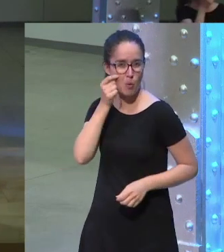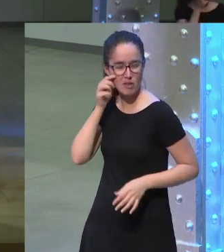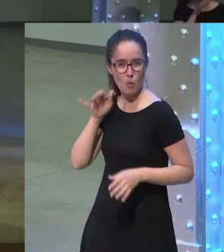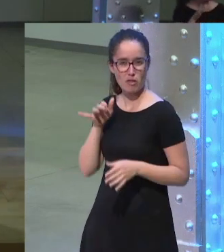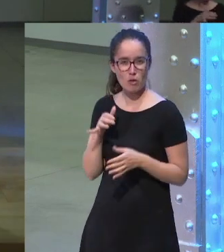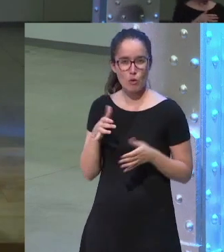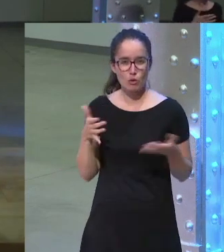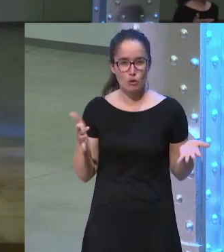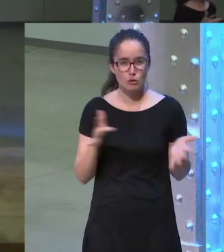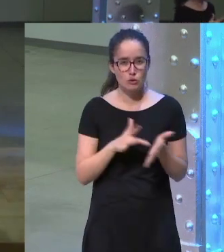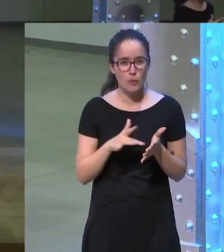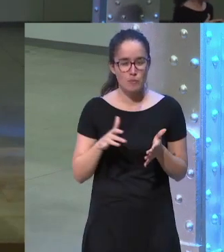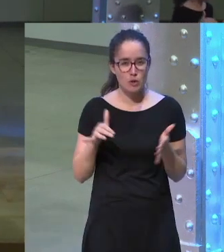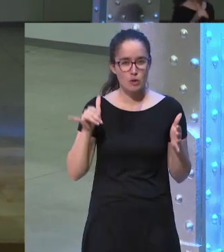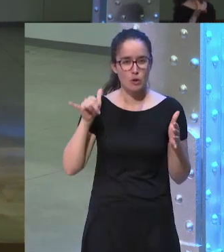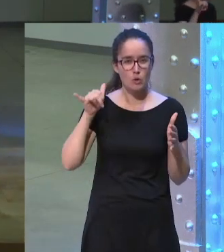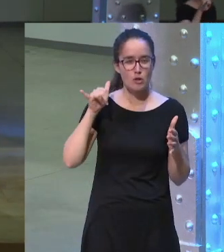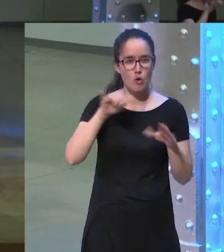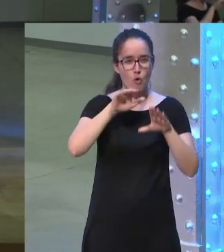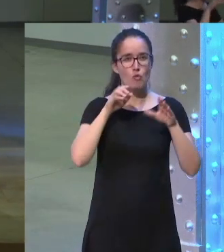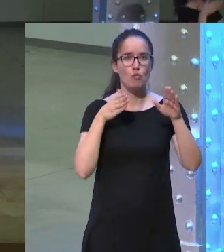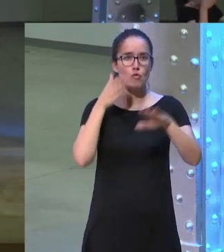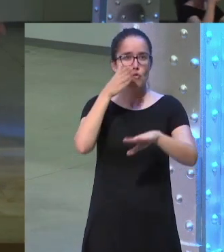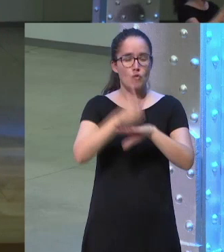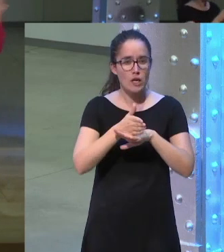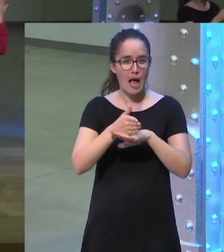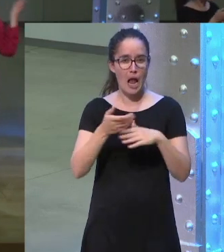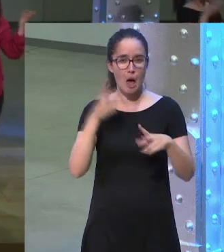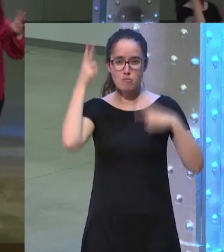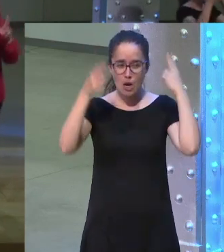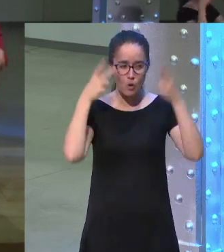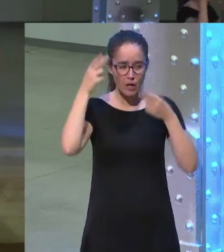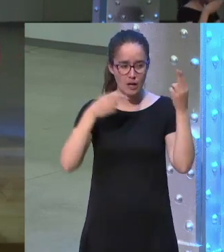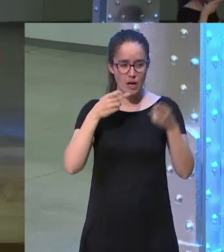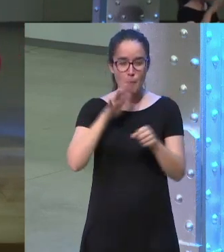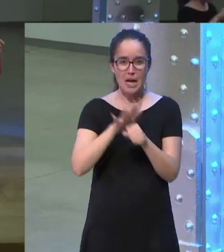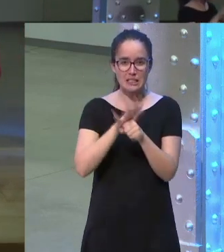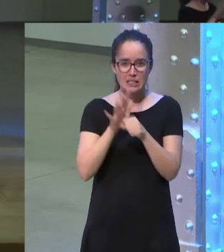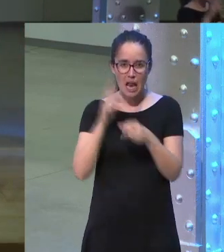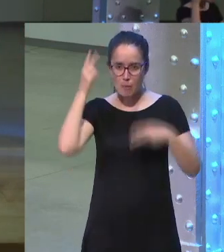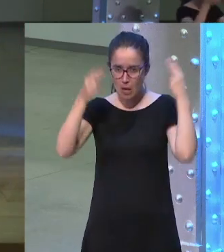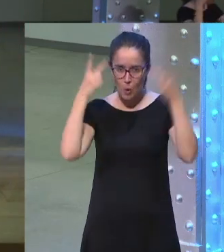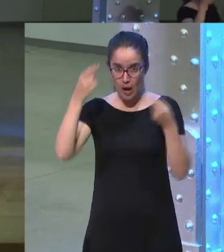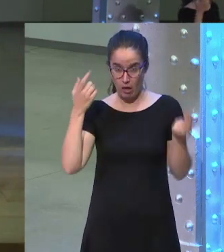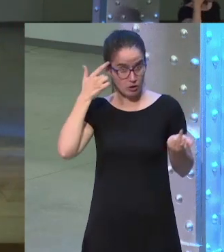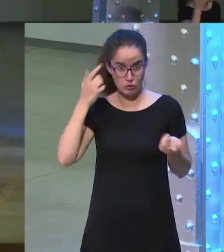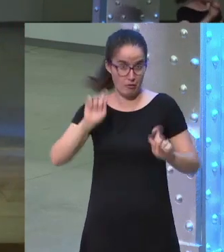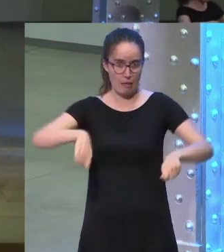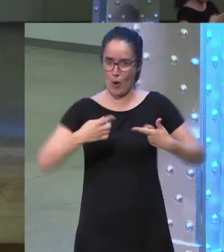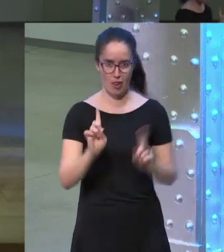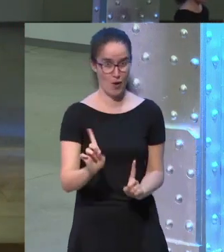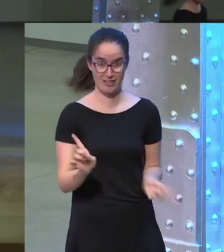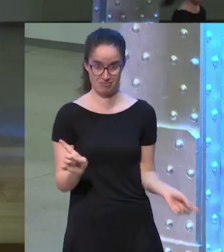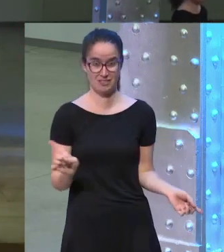aterrizando Philae en Marte, que fui a la peluquería a teñirme, porque esto no es natural, por si alguien aún le quedaba